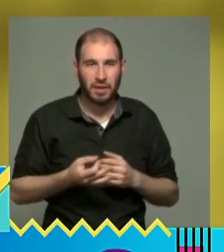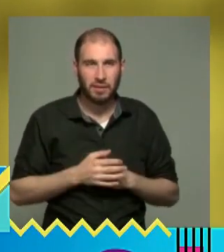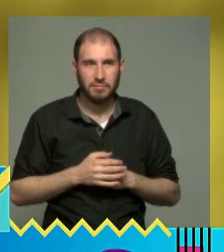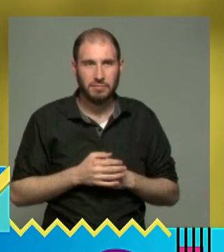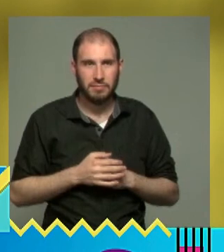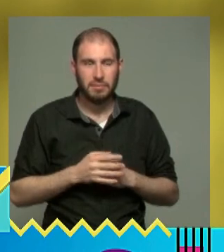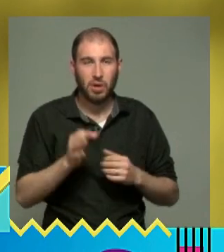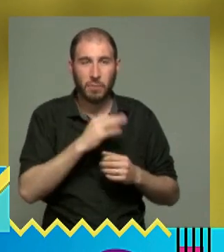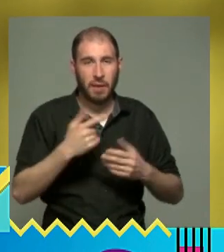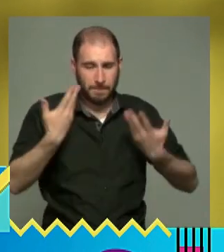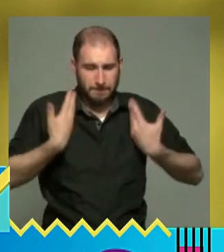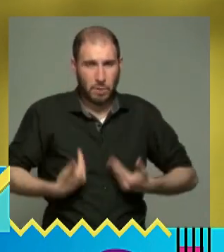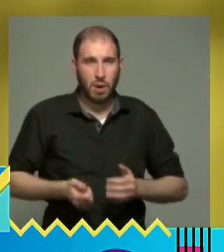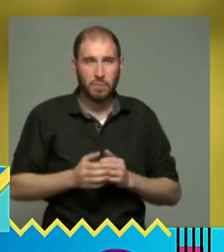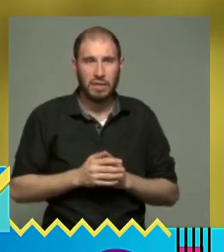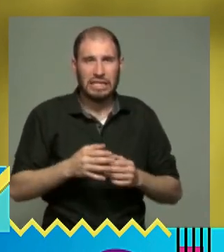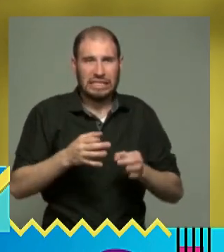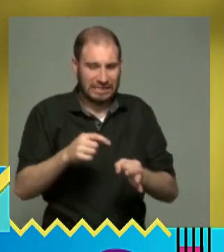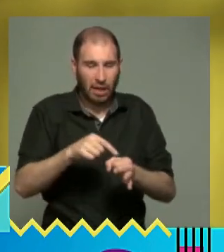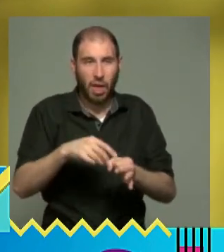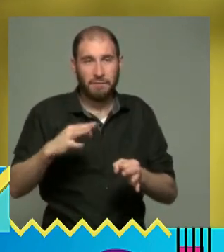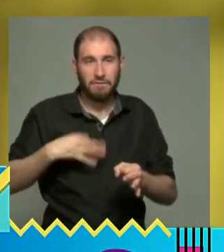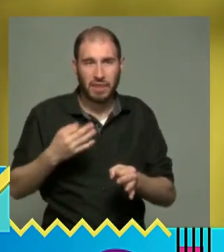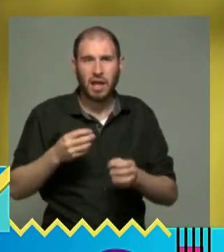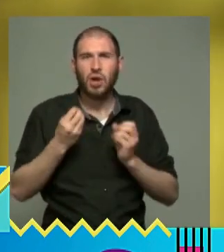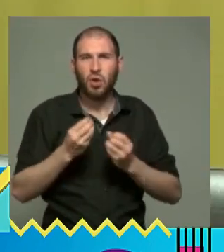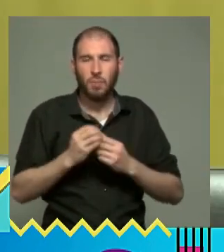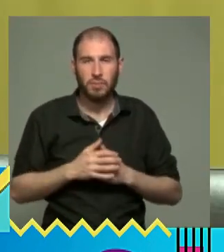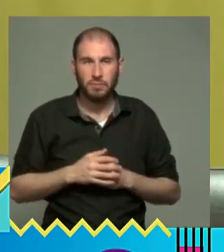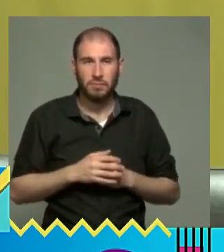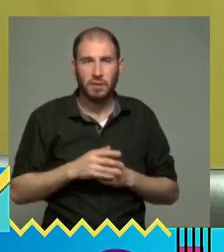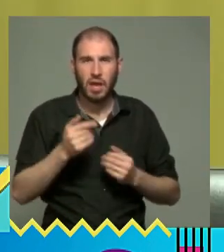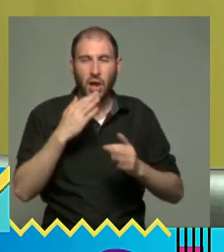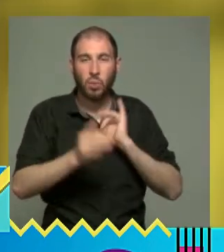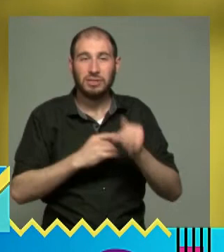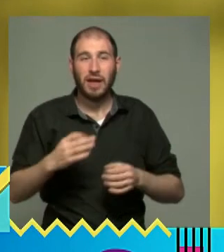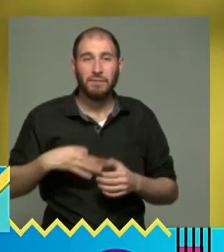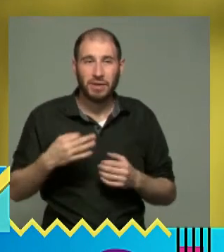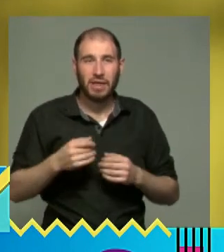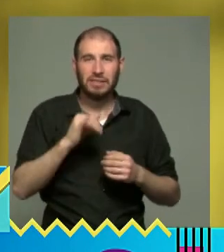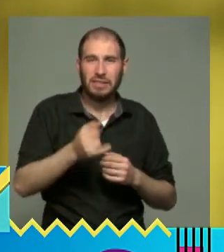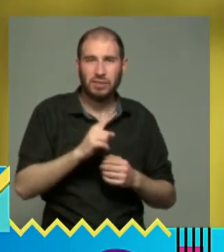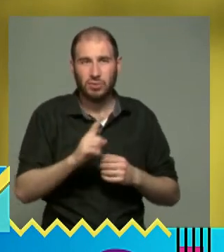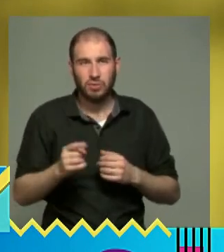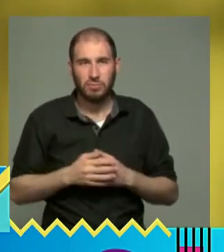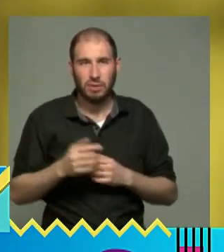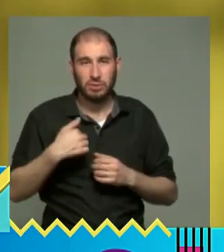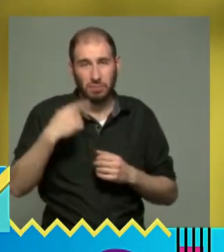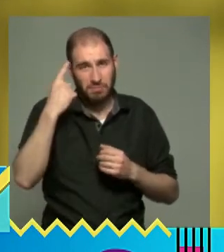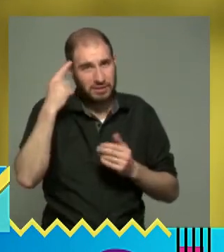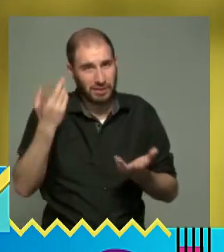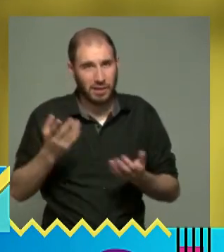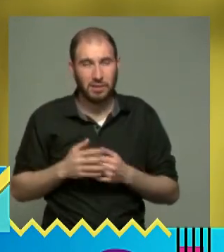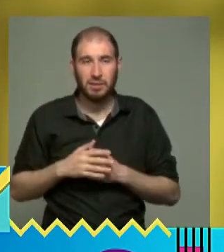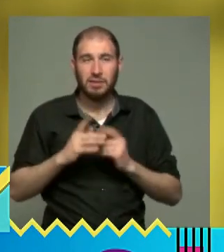la perspectiva biológica. Digo, una célula tiene vida. ¿Desde qué momento se habla de vida sí, vida no? Digo, eso para pensarlo, ¿no? Digo,